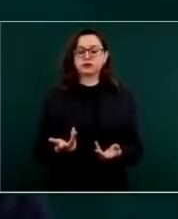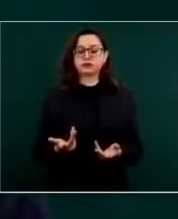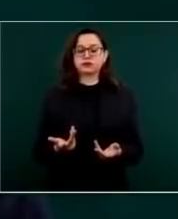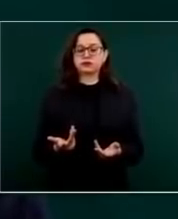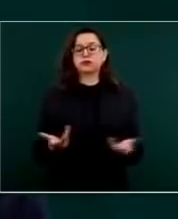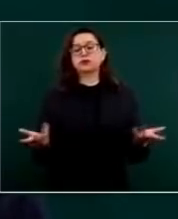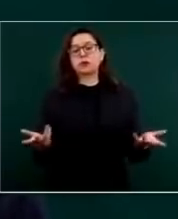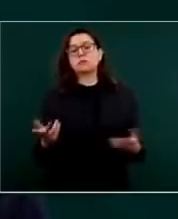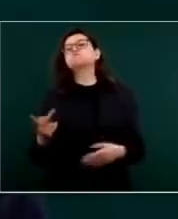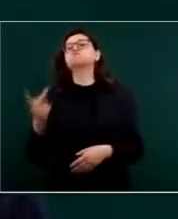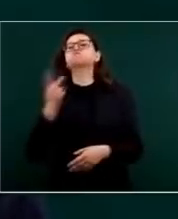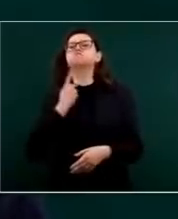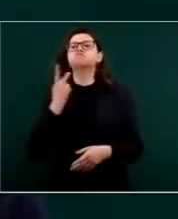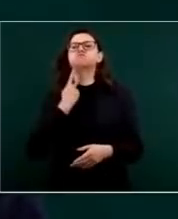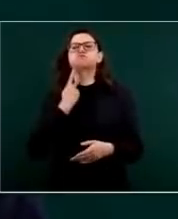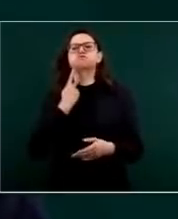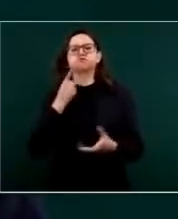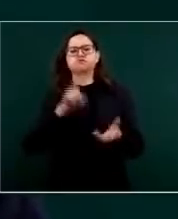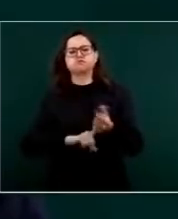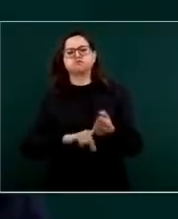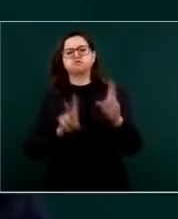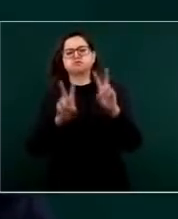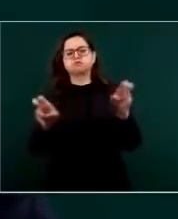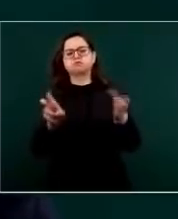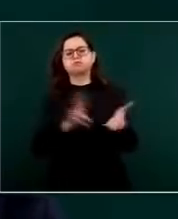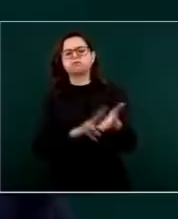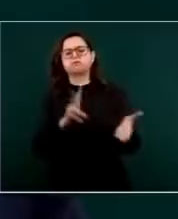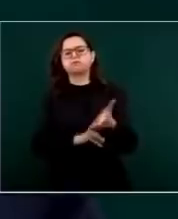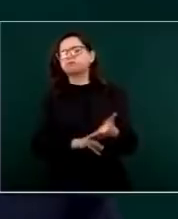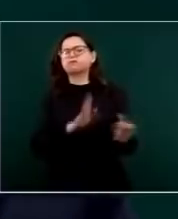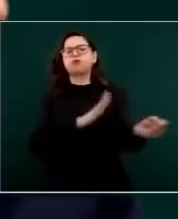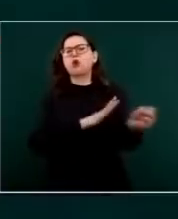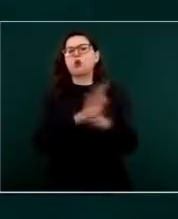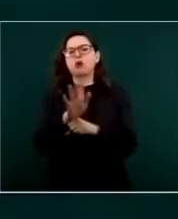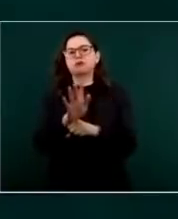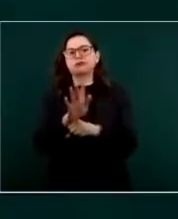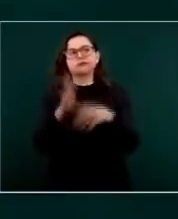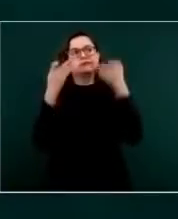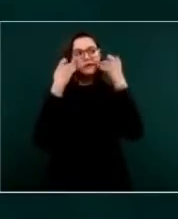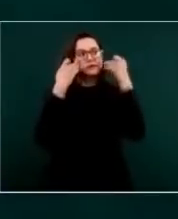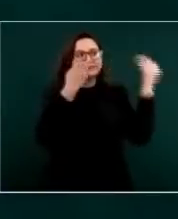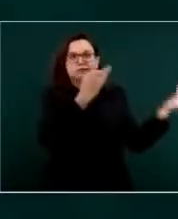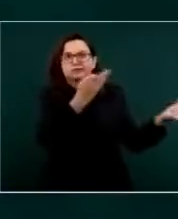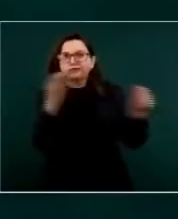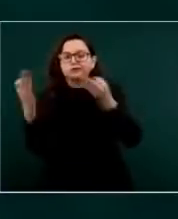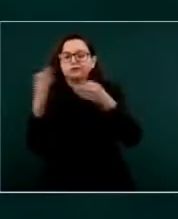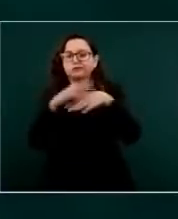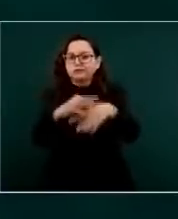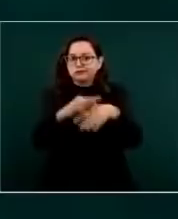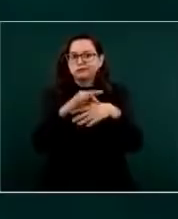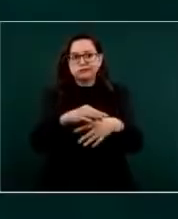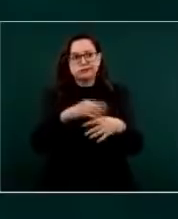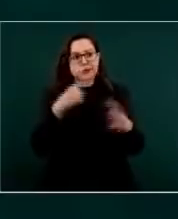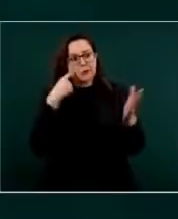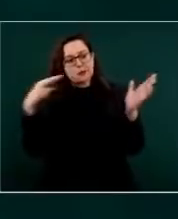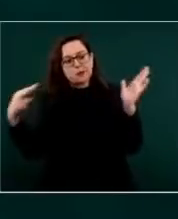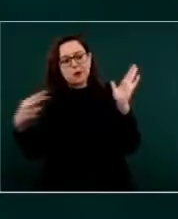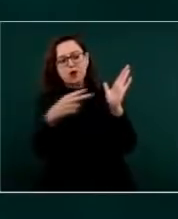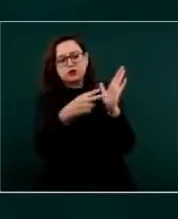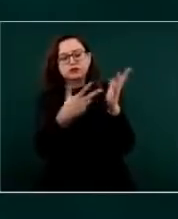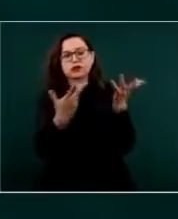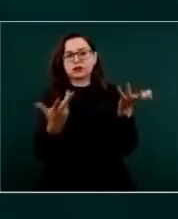convoca una magna concentración en el zócalo de la ciudad de mexico a pesar de que el cob y 19 y el omicron